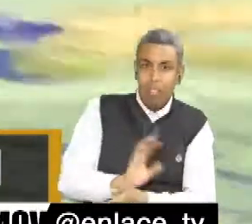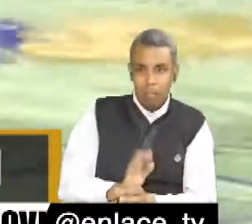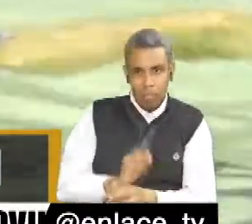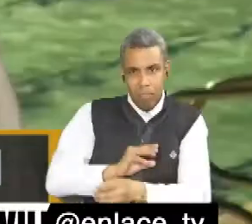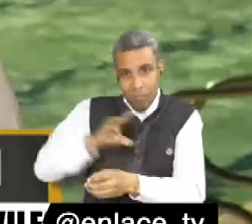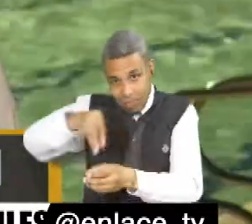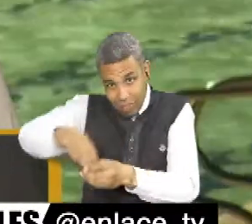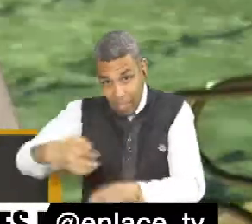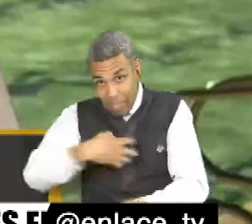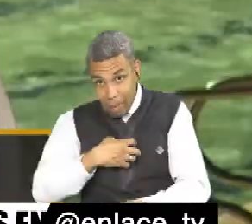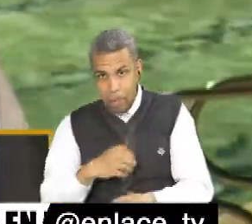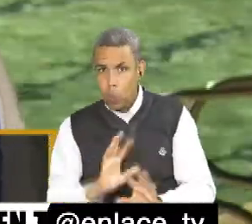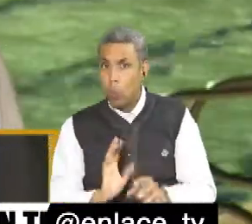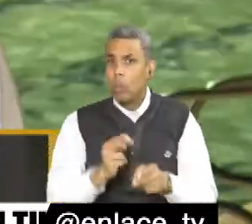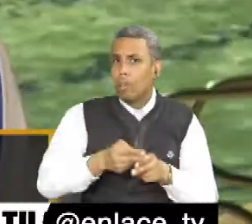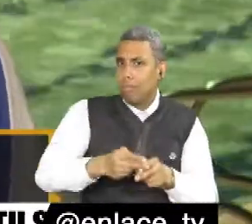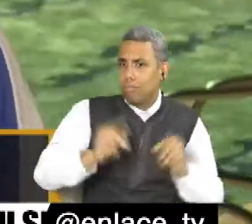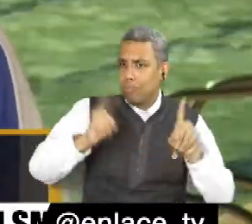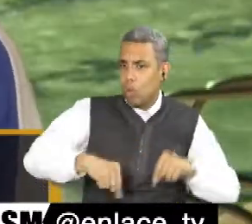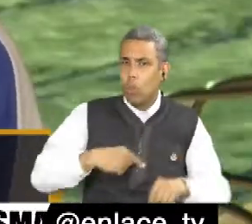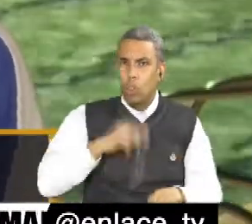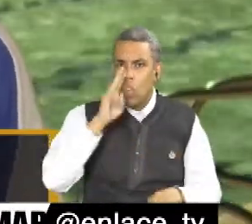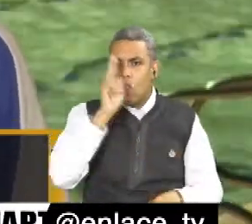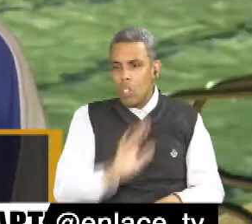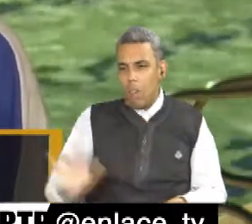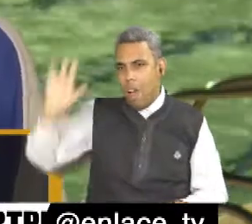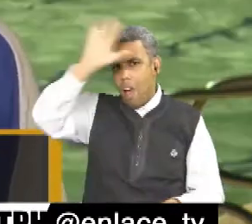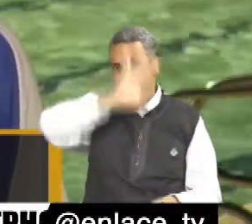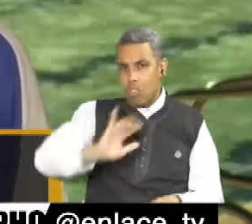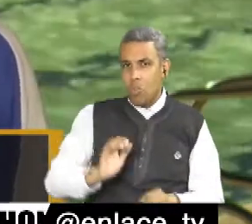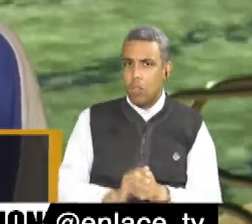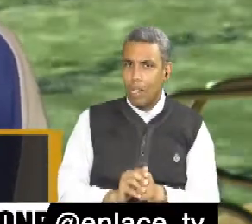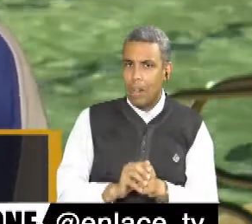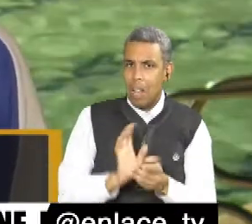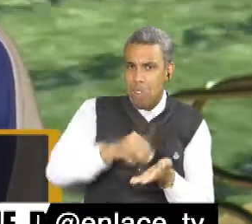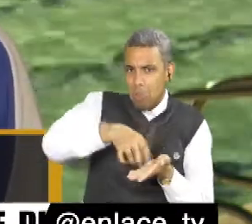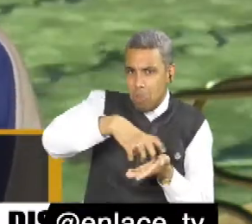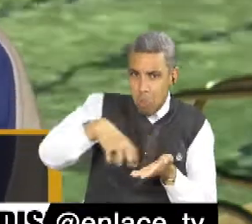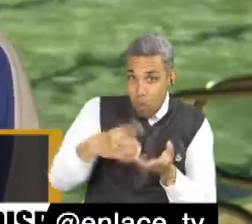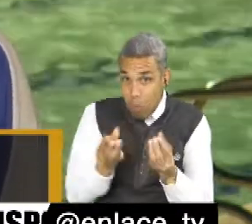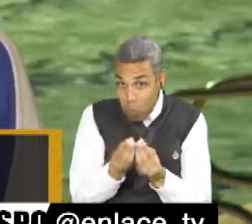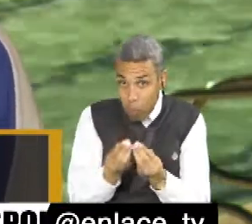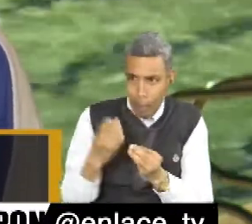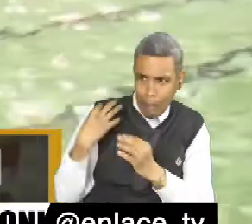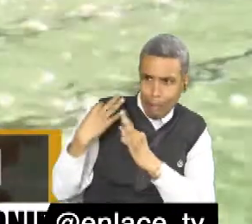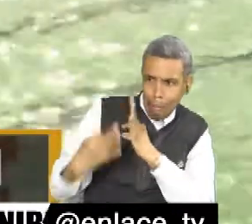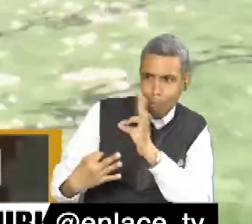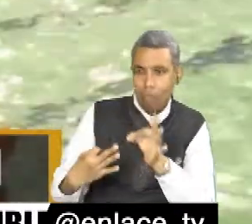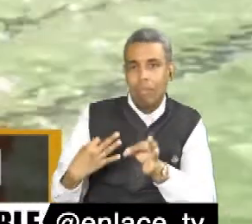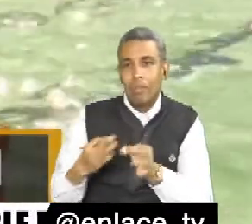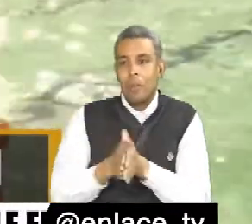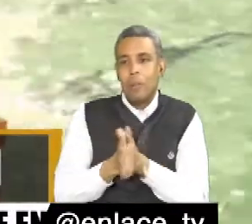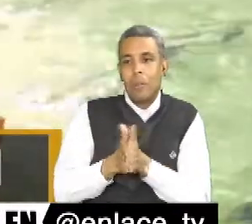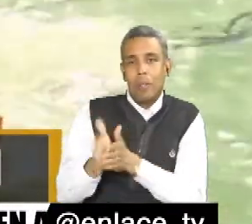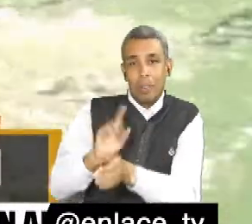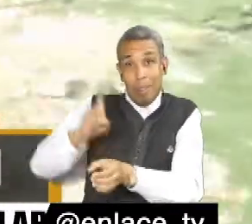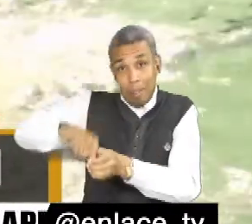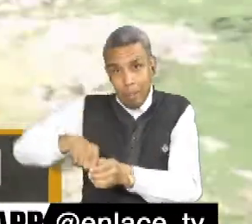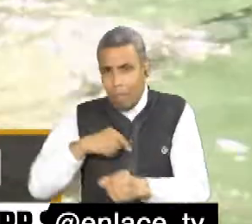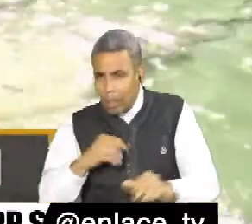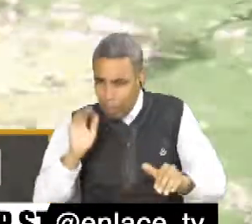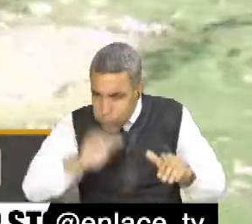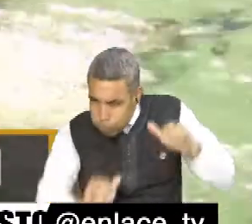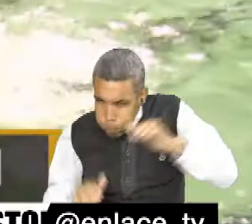llegar a las nacionales, a las mejores de Santander, entonces uno tiene que ir bajando, bajando y bajando tiempos. Que